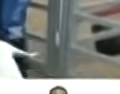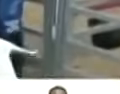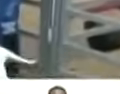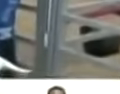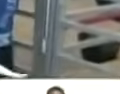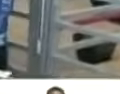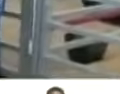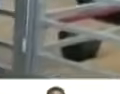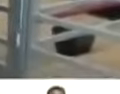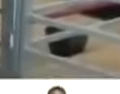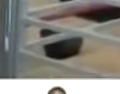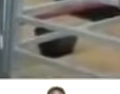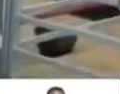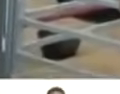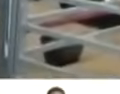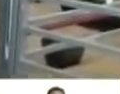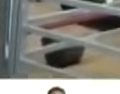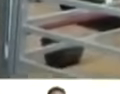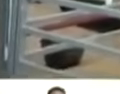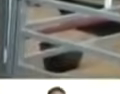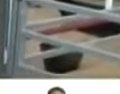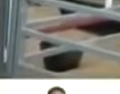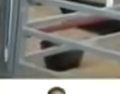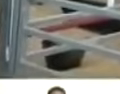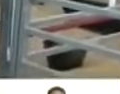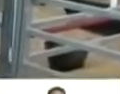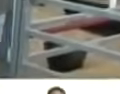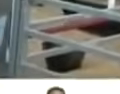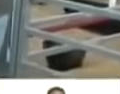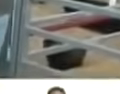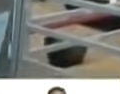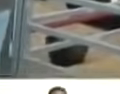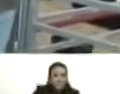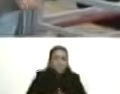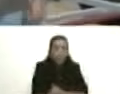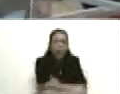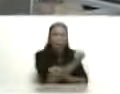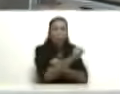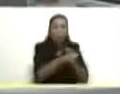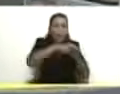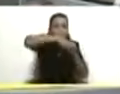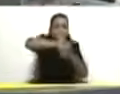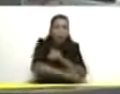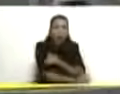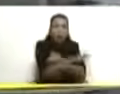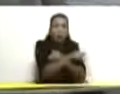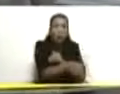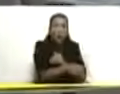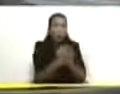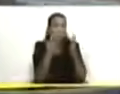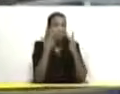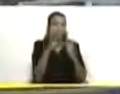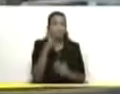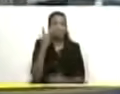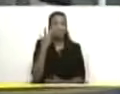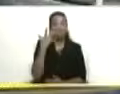ese animal espectacular. Es el primer parto que tiene. Es una pretenciosa,